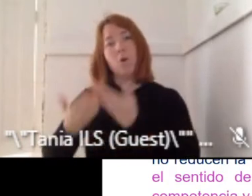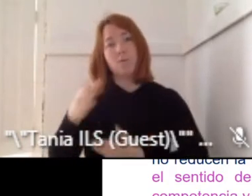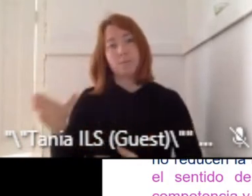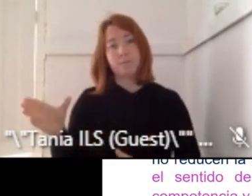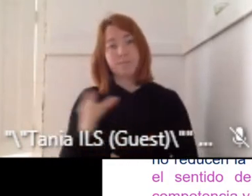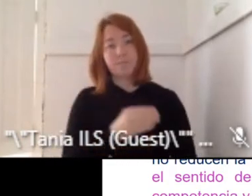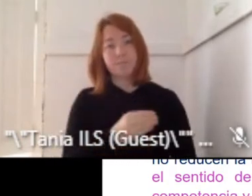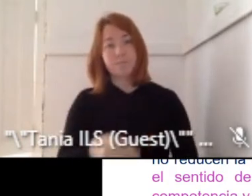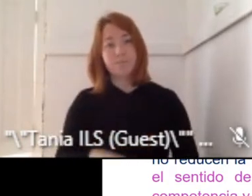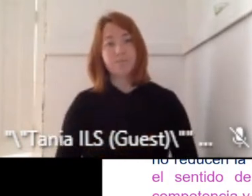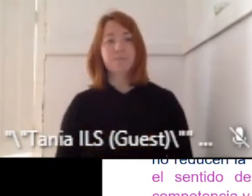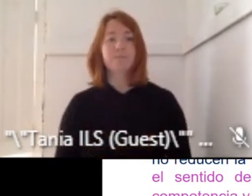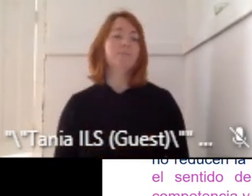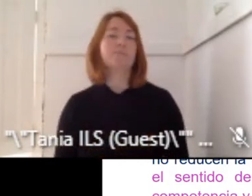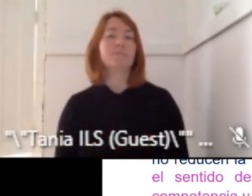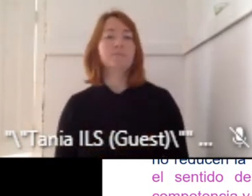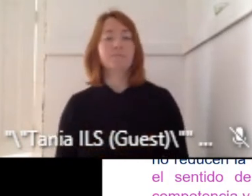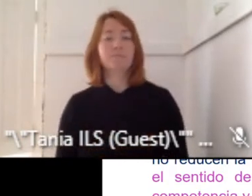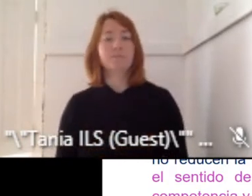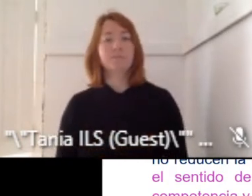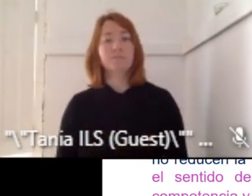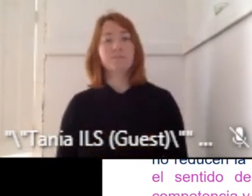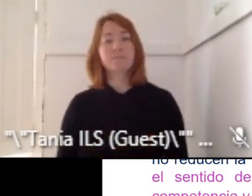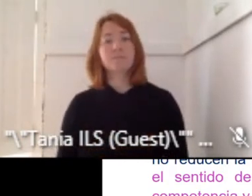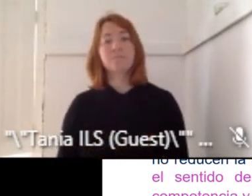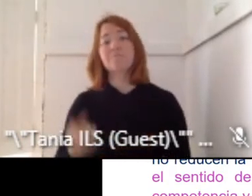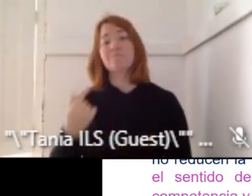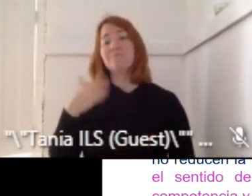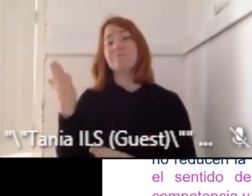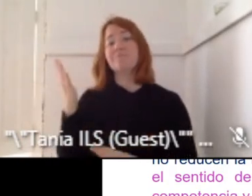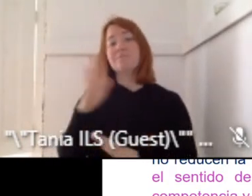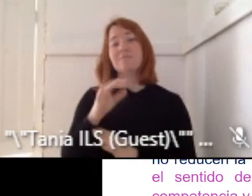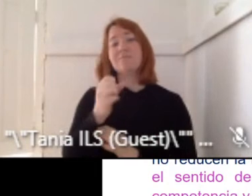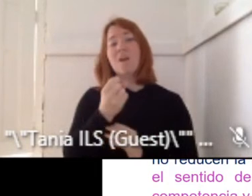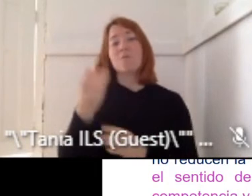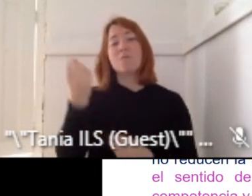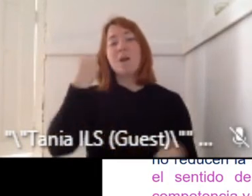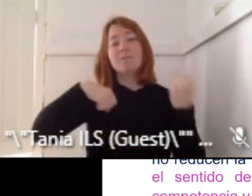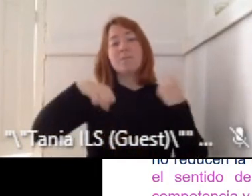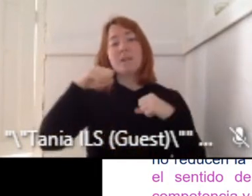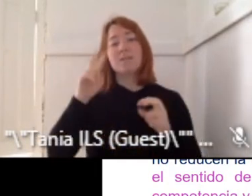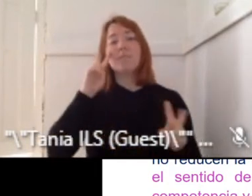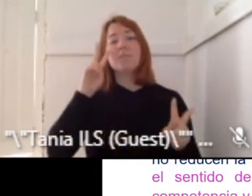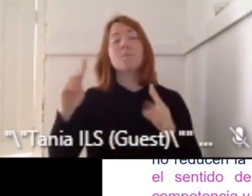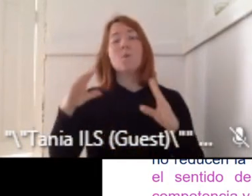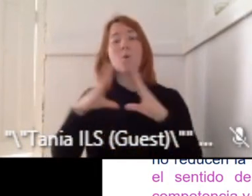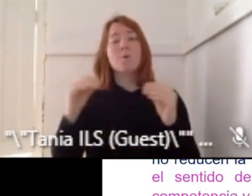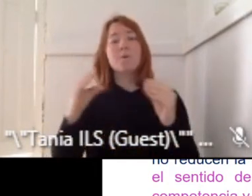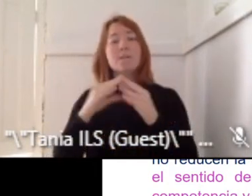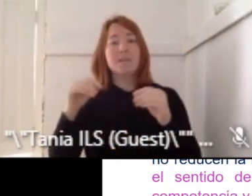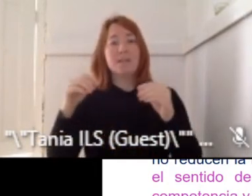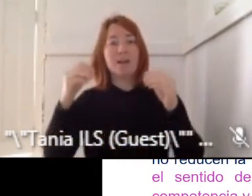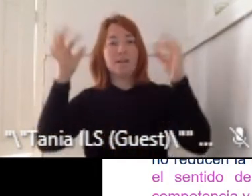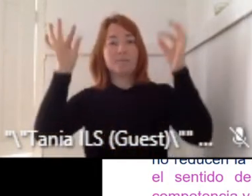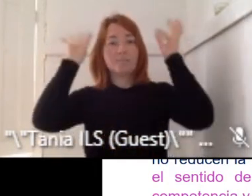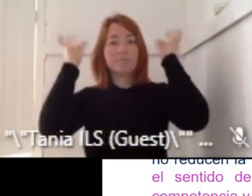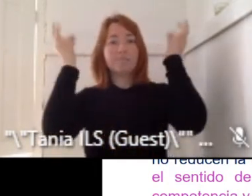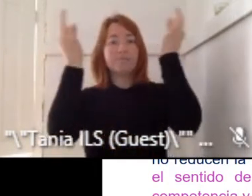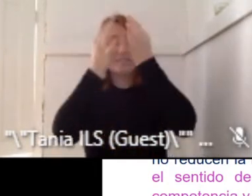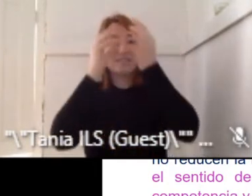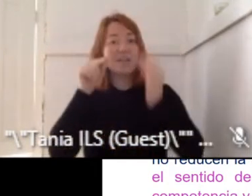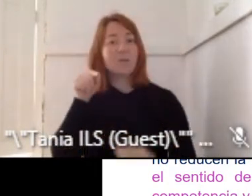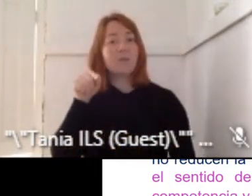nivel de centro, como este concurso Mi Física Favorita, que se llevó a cabo en la Universidad de Córdoba a través de las redes sociales, y en la que